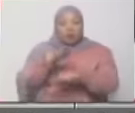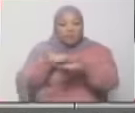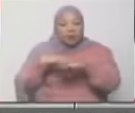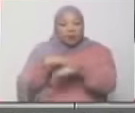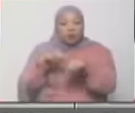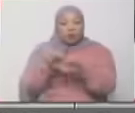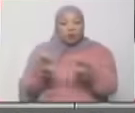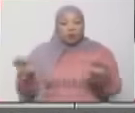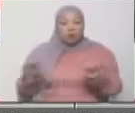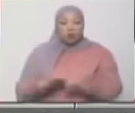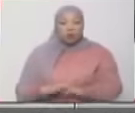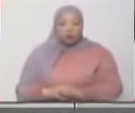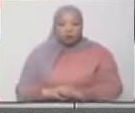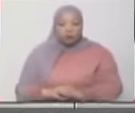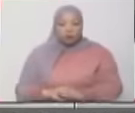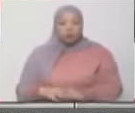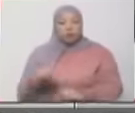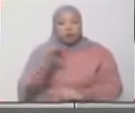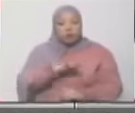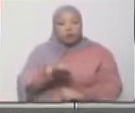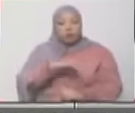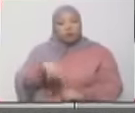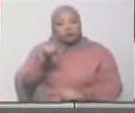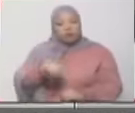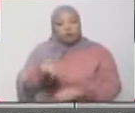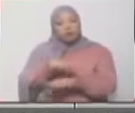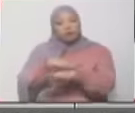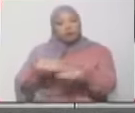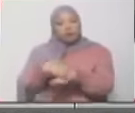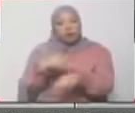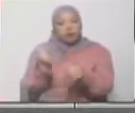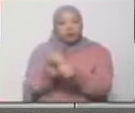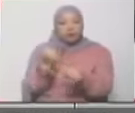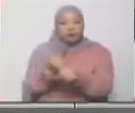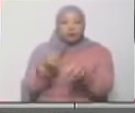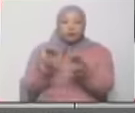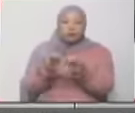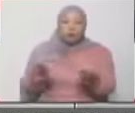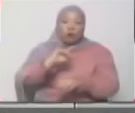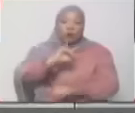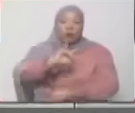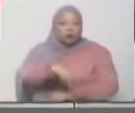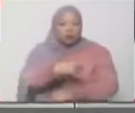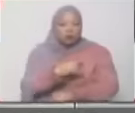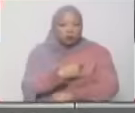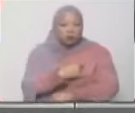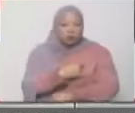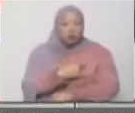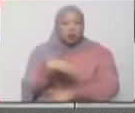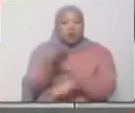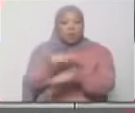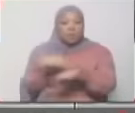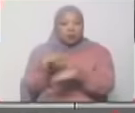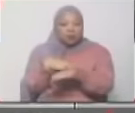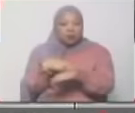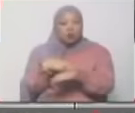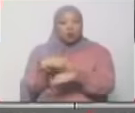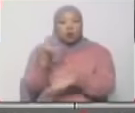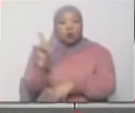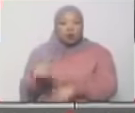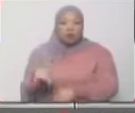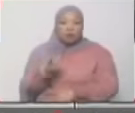Educación, Héctor Rodríguez, y también está el ministro de Educación Universitaria, Ricardo Sánchez. A